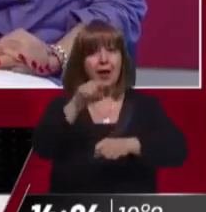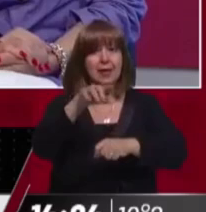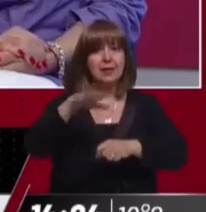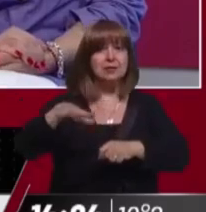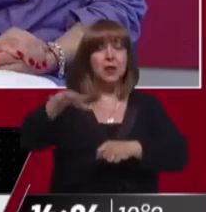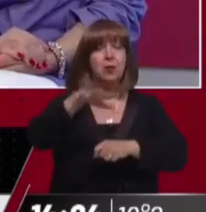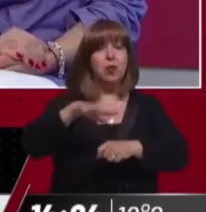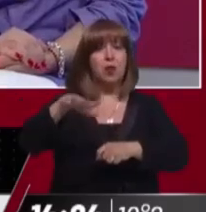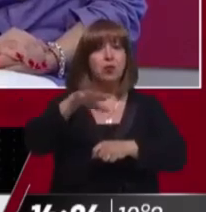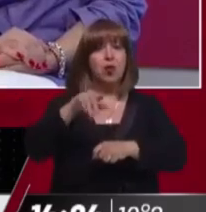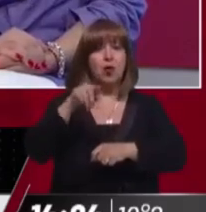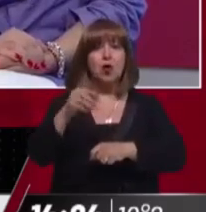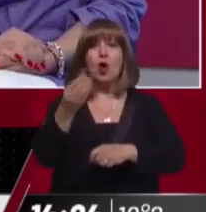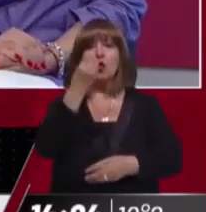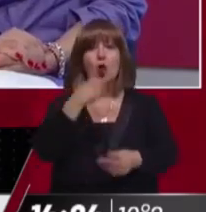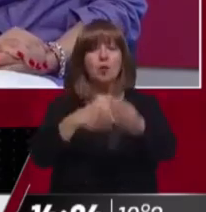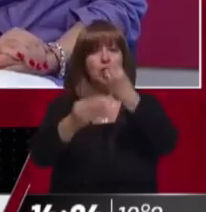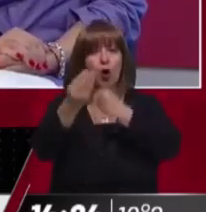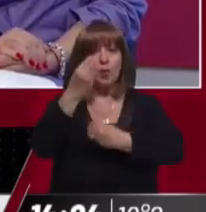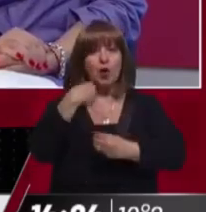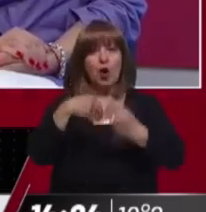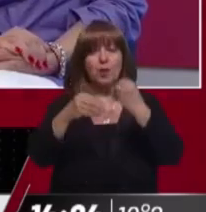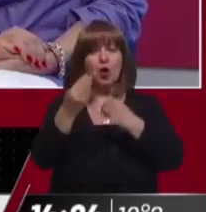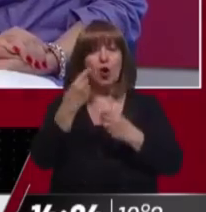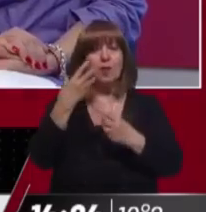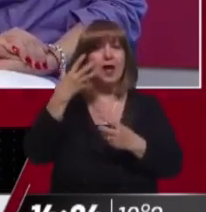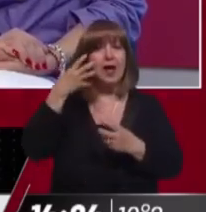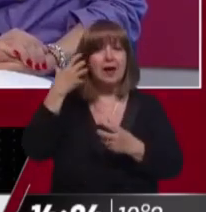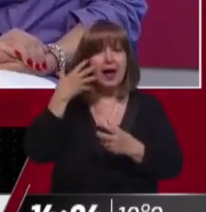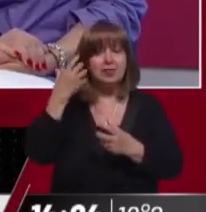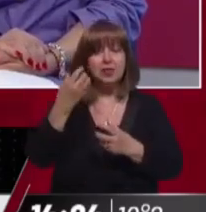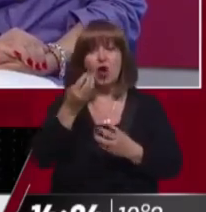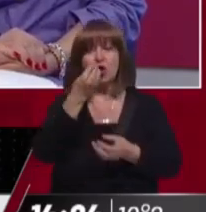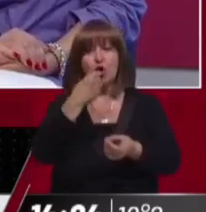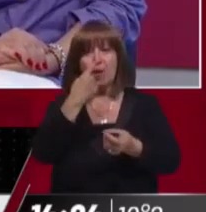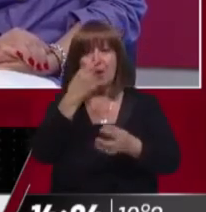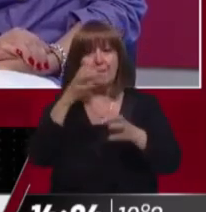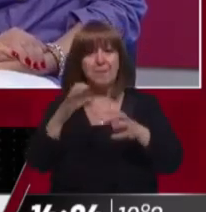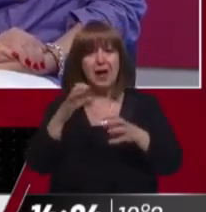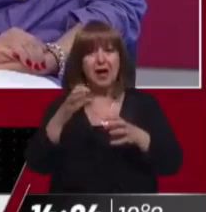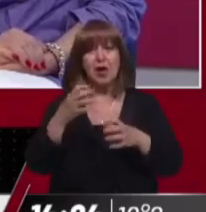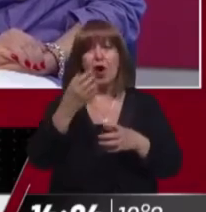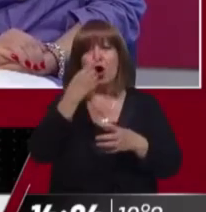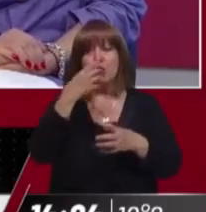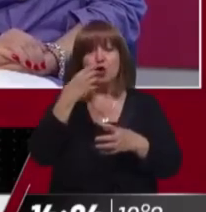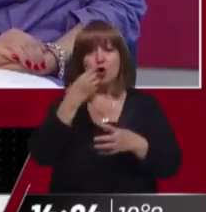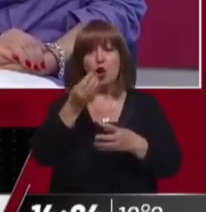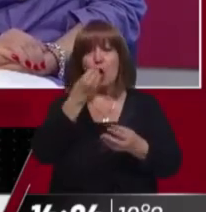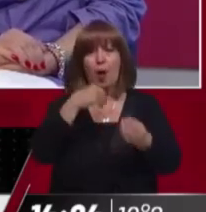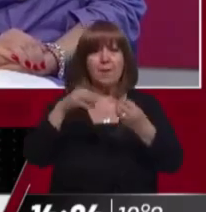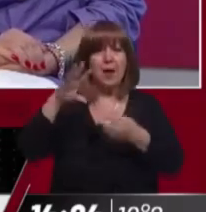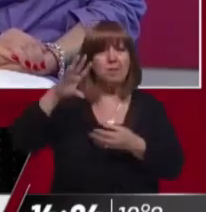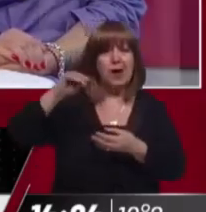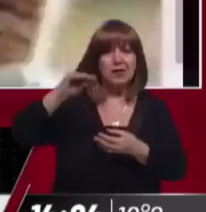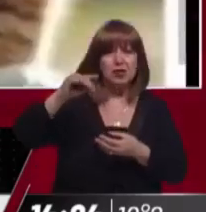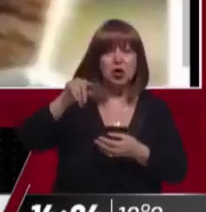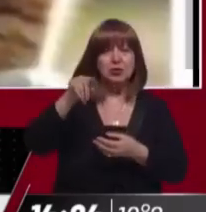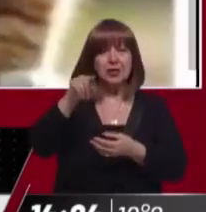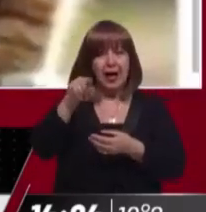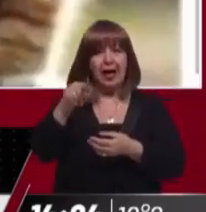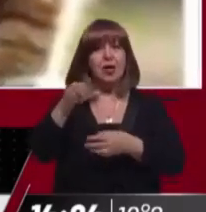pueblo se estaban comiendo los las mascotas y que eso no podía seguir así como ahí había inmigrantes